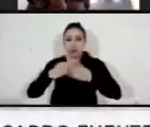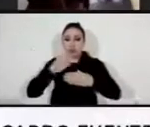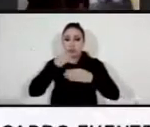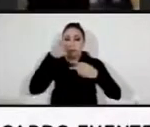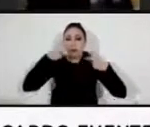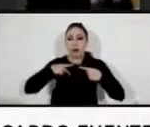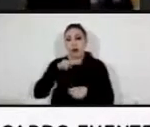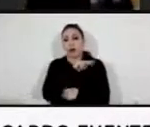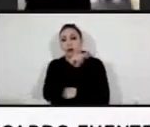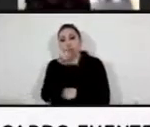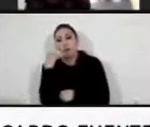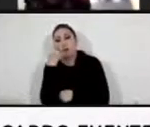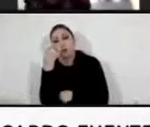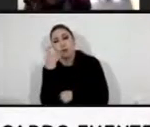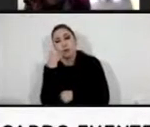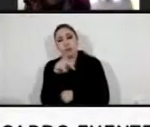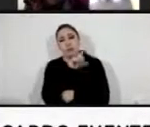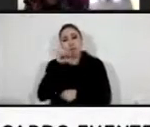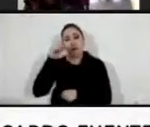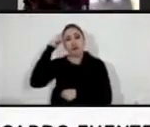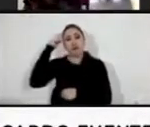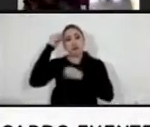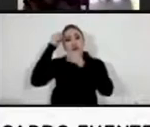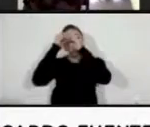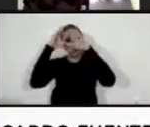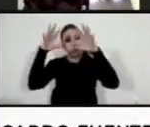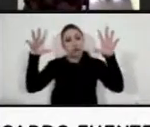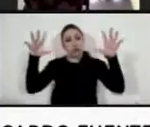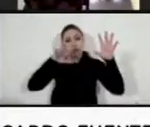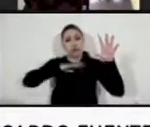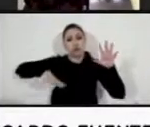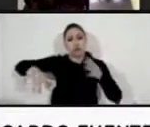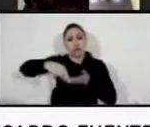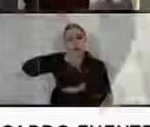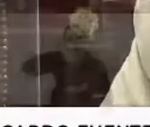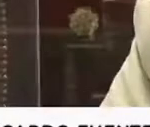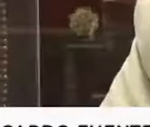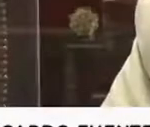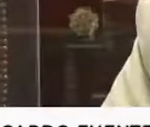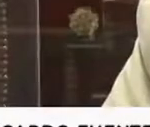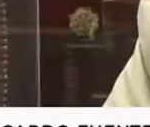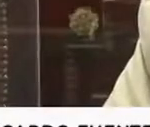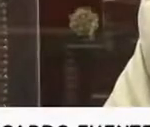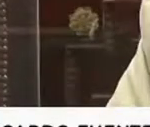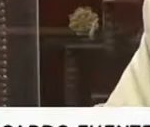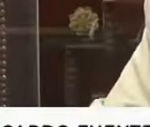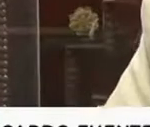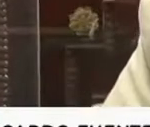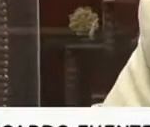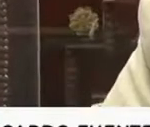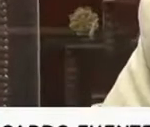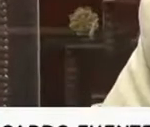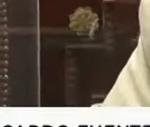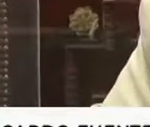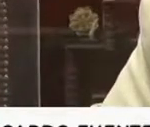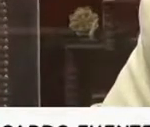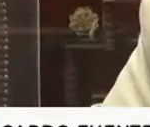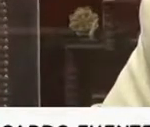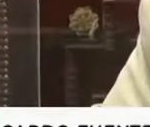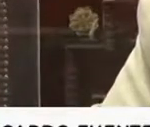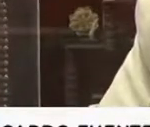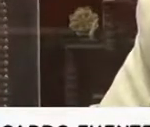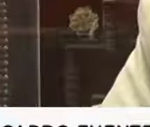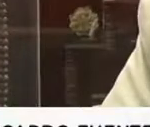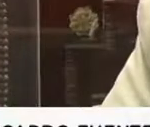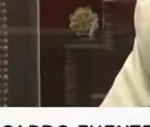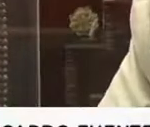manera, imaginamos un espacio sagrado en donde las obras o la expresión artística se muestra para que la admiremos con cierta reverencia. El